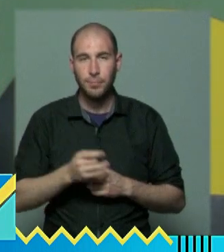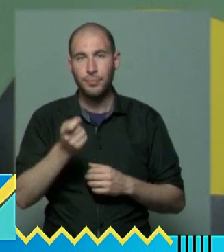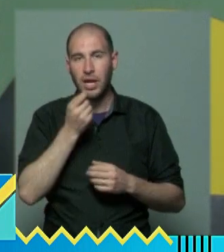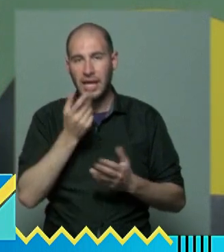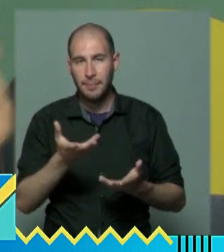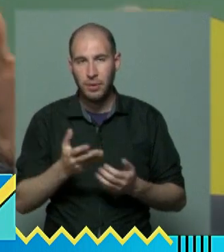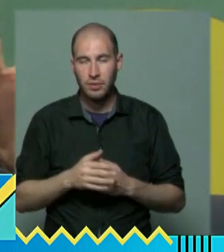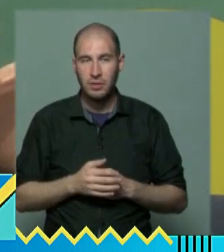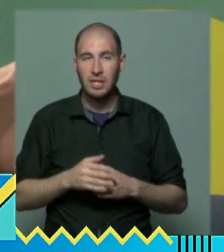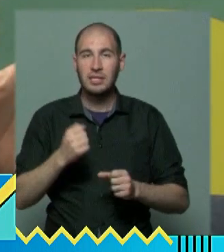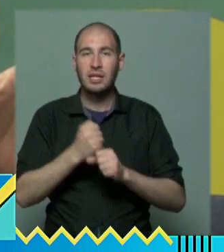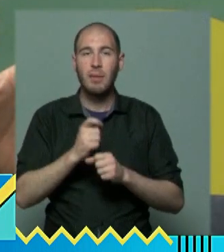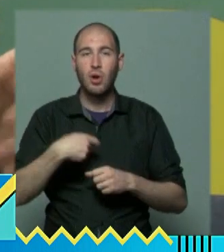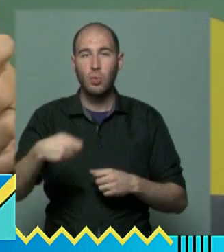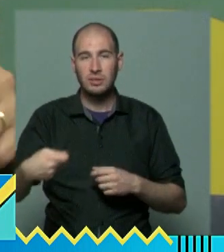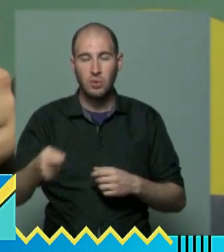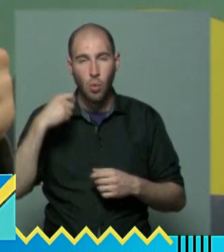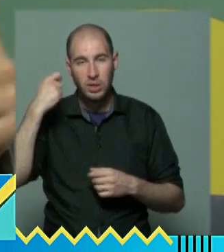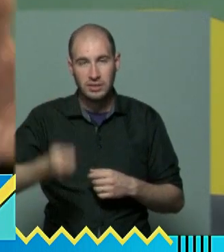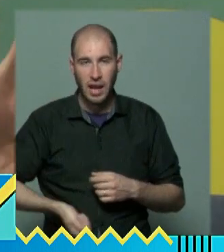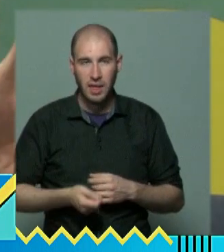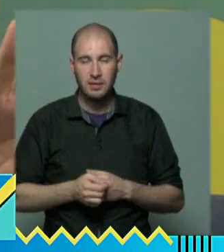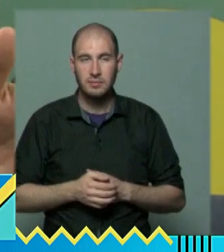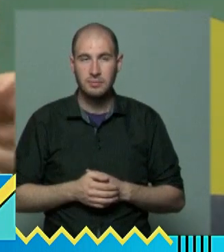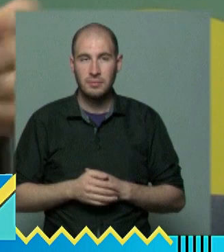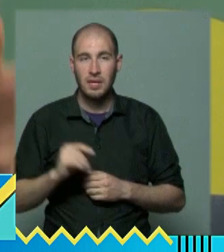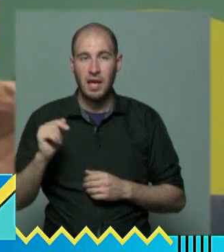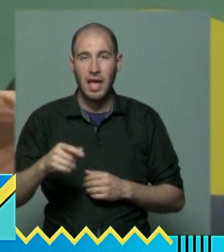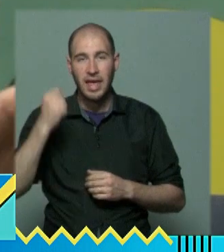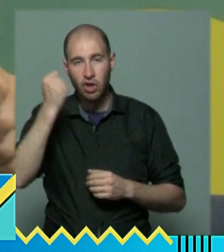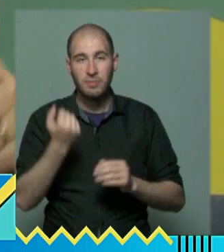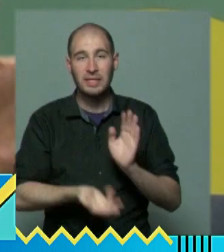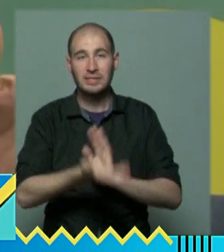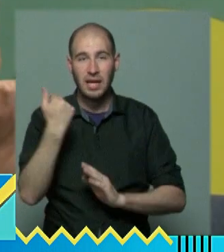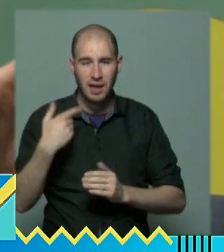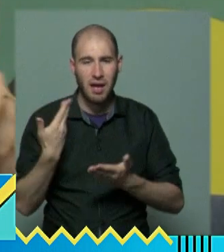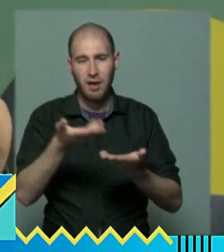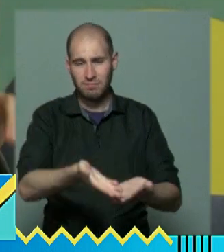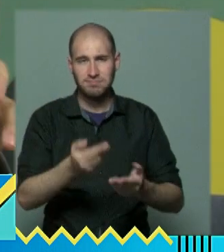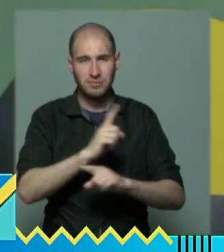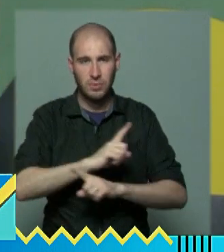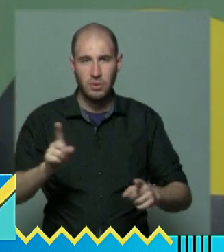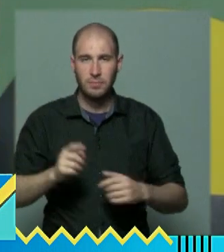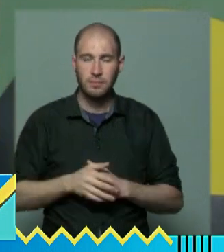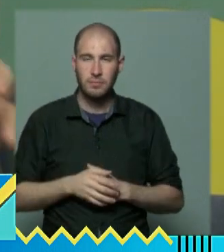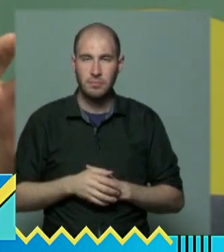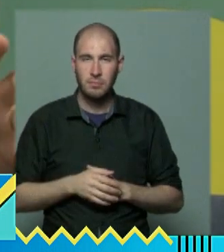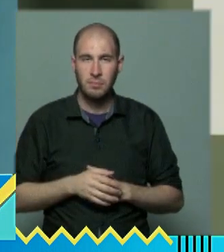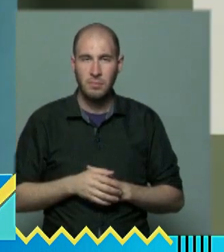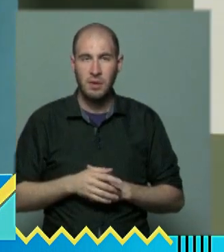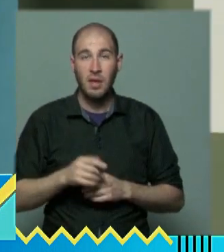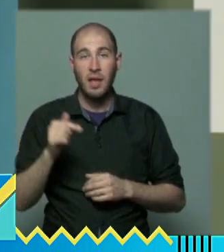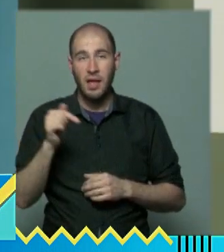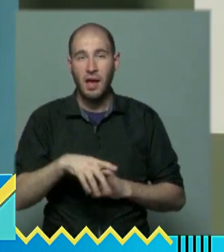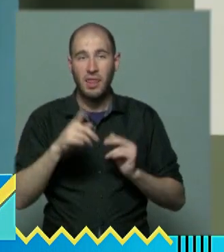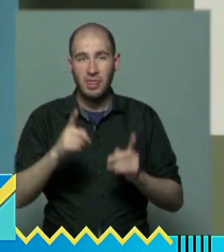ejemplo la actividad jurídica, que es una actividad que le quita a la economía, no le aporta a la economía. Bueno, en ese sentido